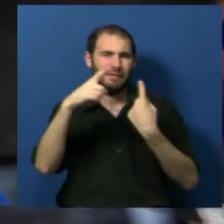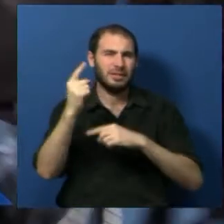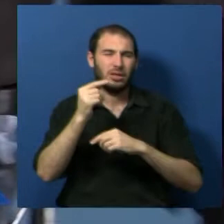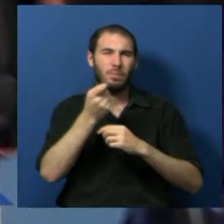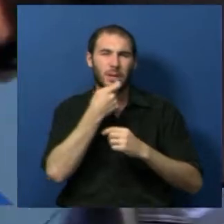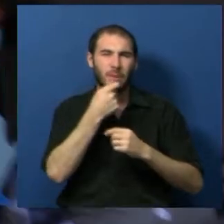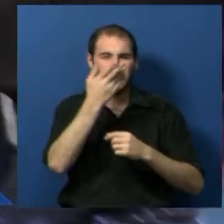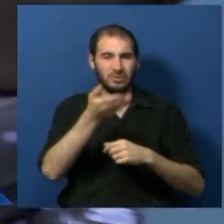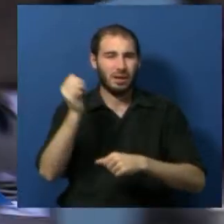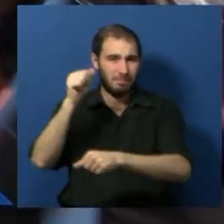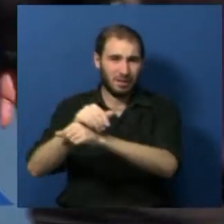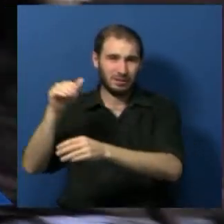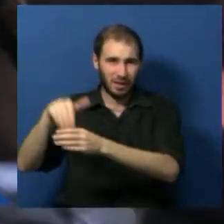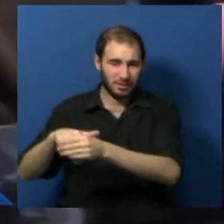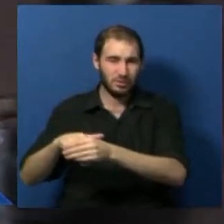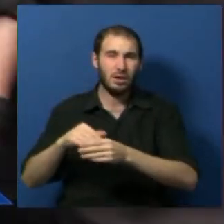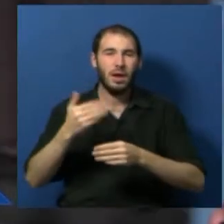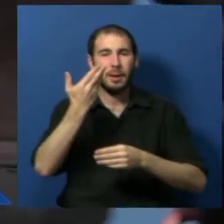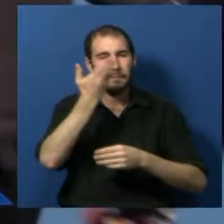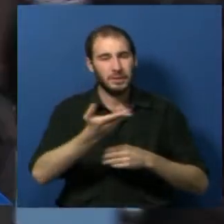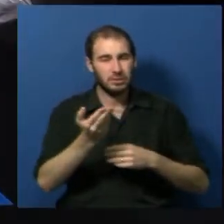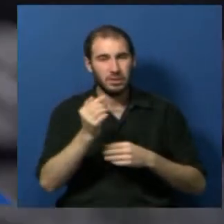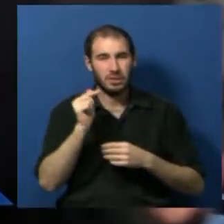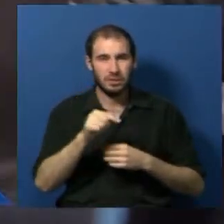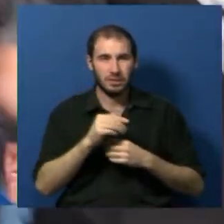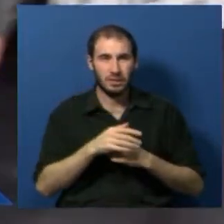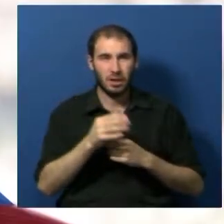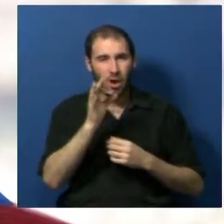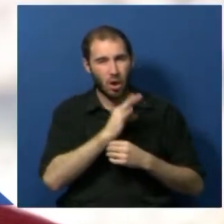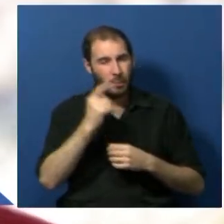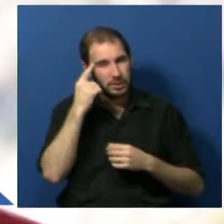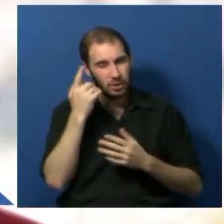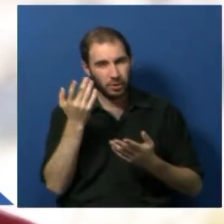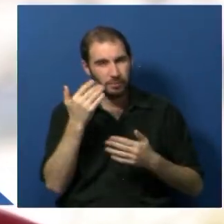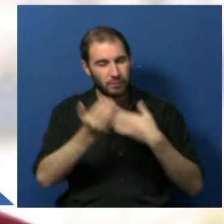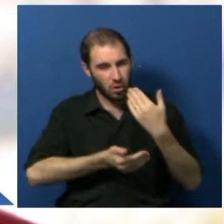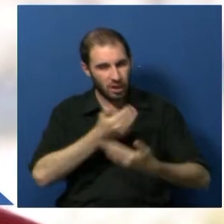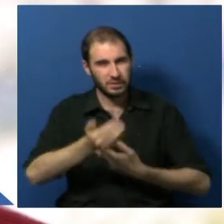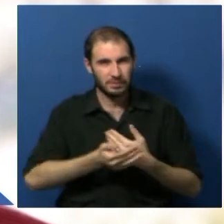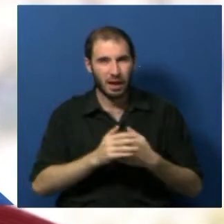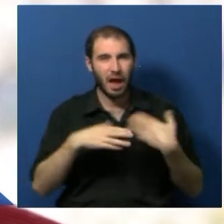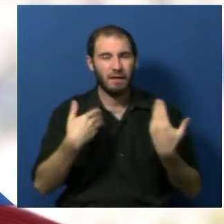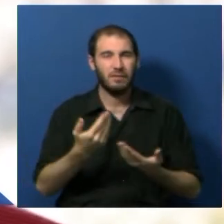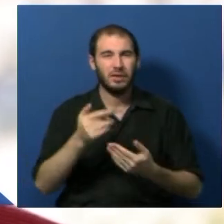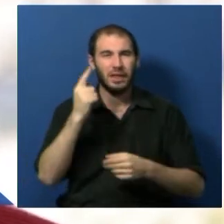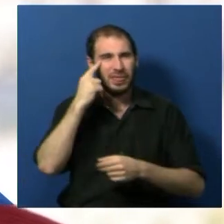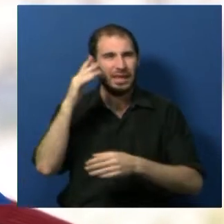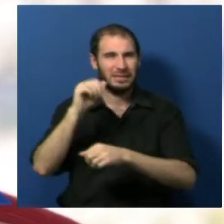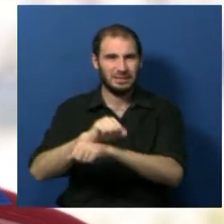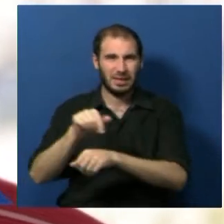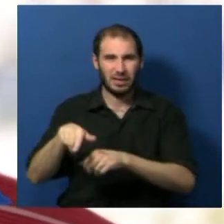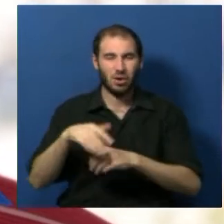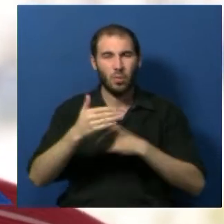gente que está encerrada, gente que puede tener una mirada más progresista sobre la idea del encierro y de